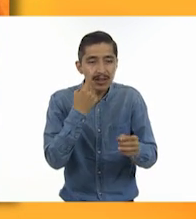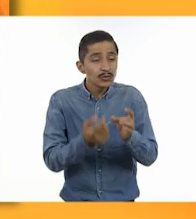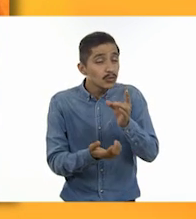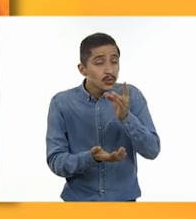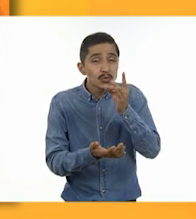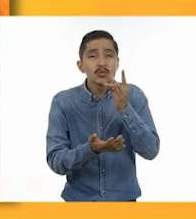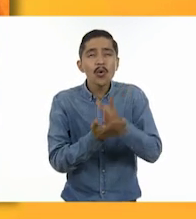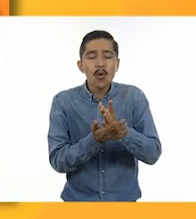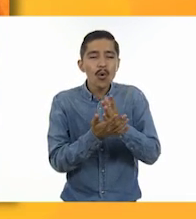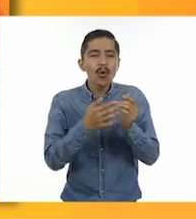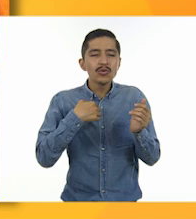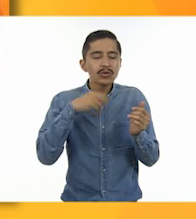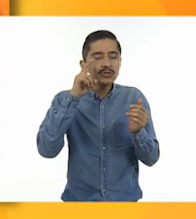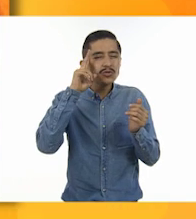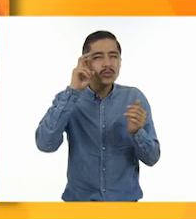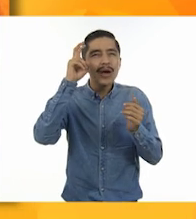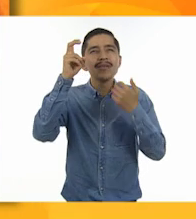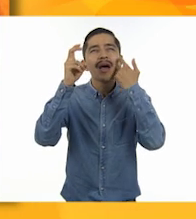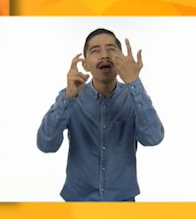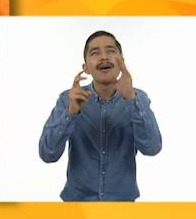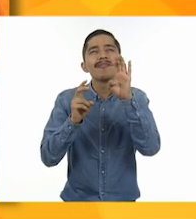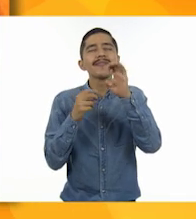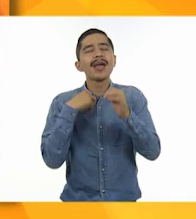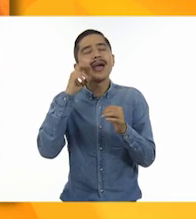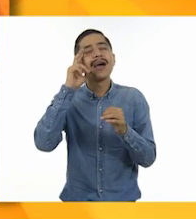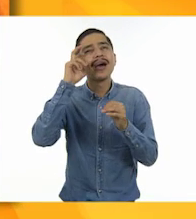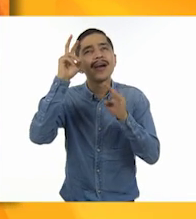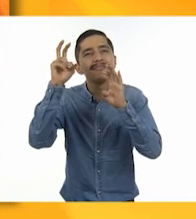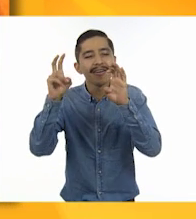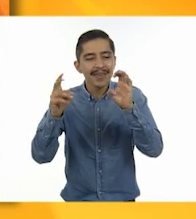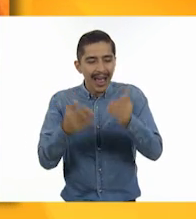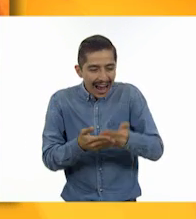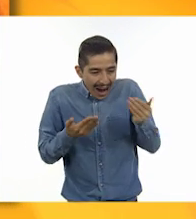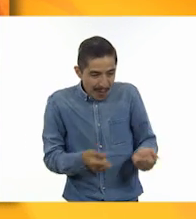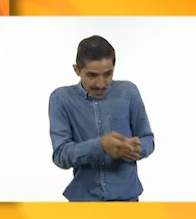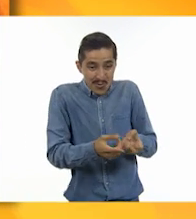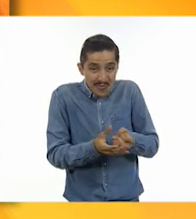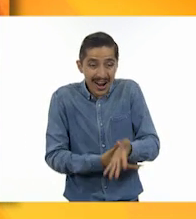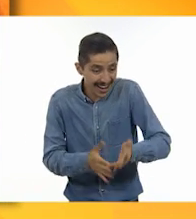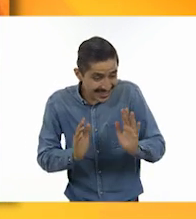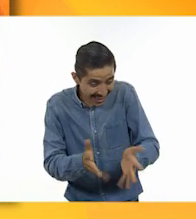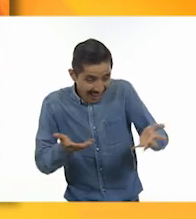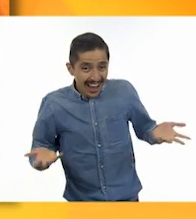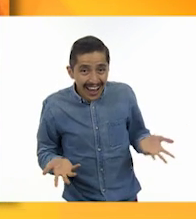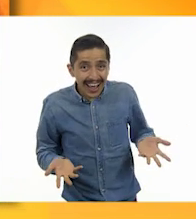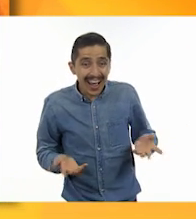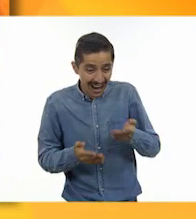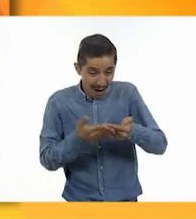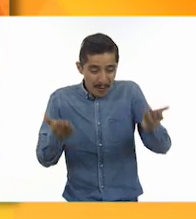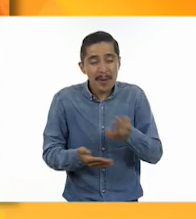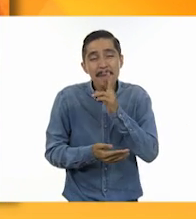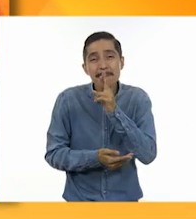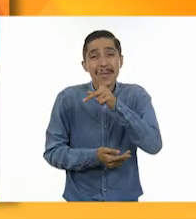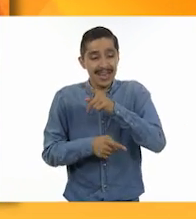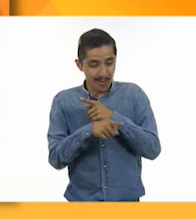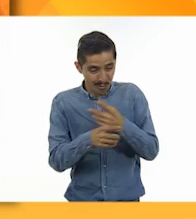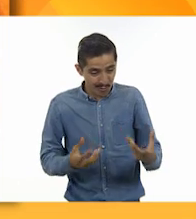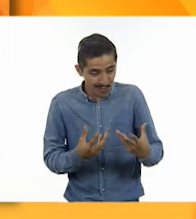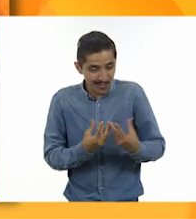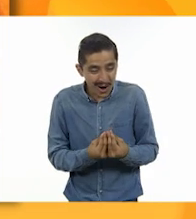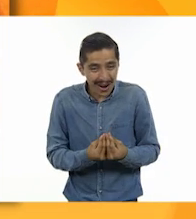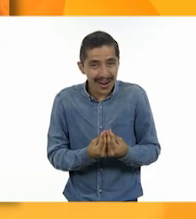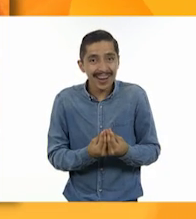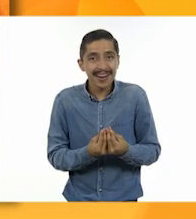el sueño de mí. Ahora estás aquí con nosotros y todo es mucho mejor, me dijo y